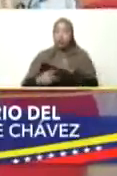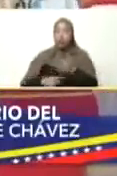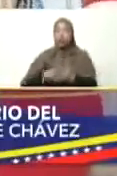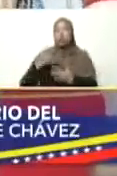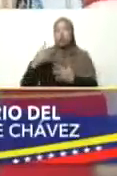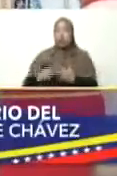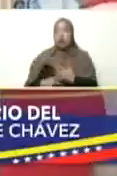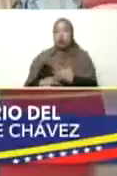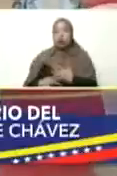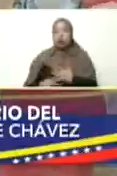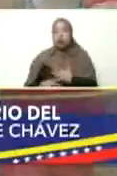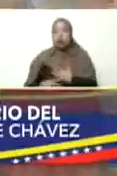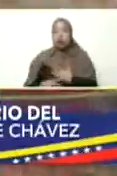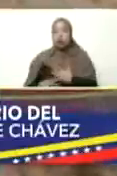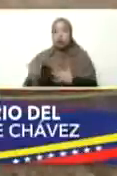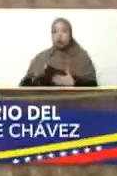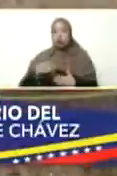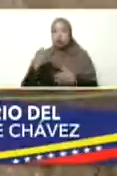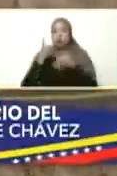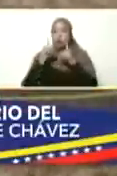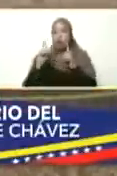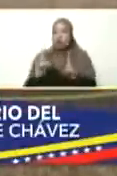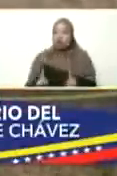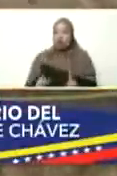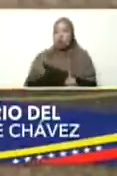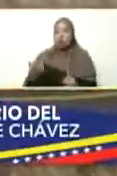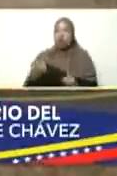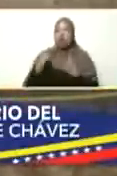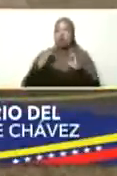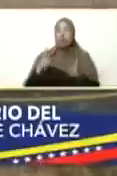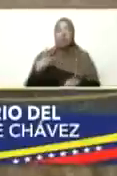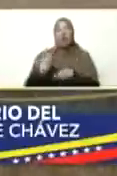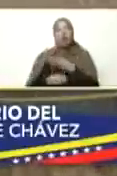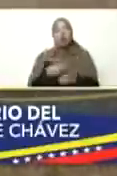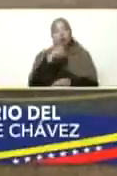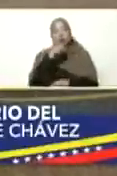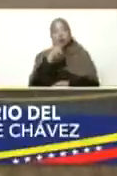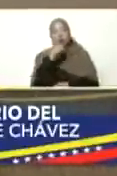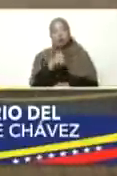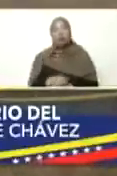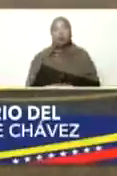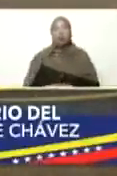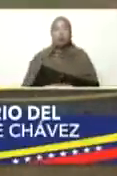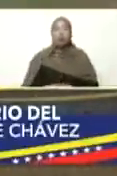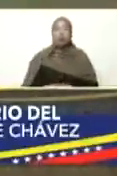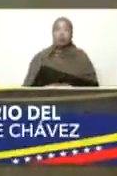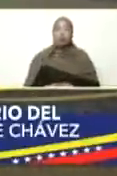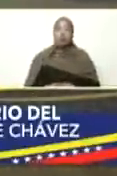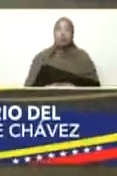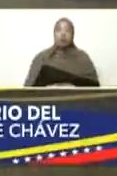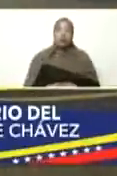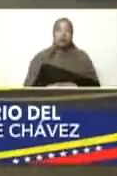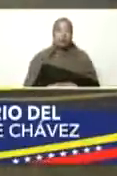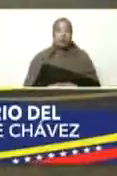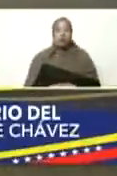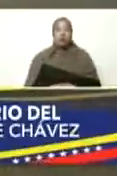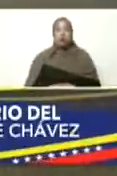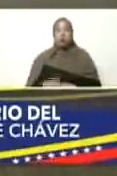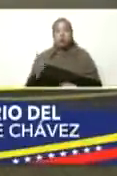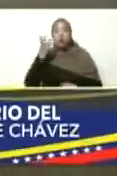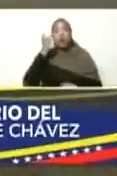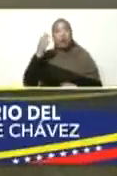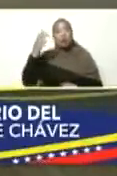proyecto que pudiéramos decir es una utopía concreta. Es la utopía concreta. Es un